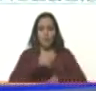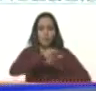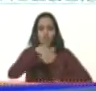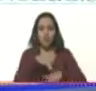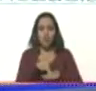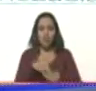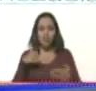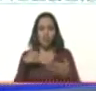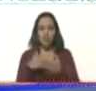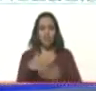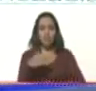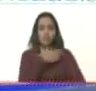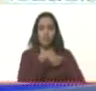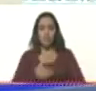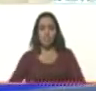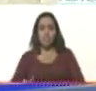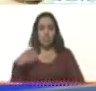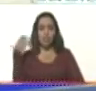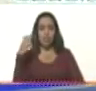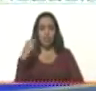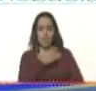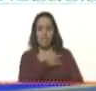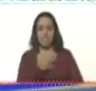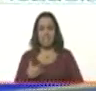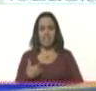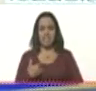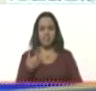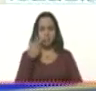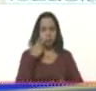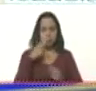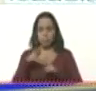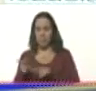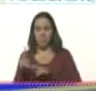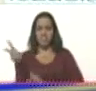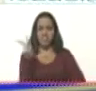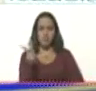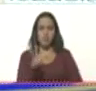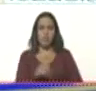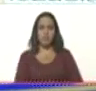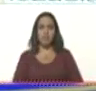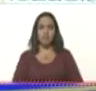Iván Duque. Y él quiere desviar la atención hacia Venezuela.